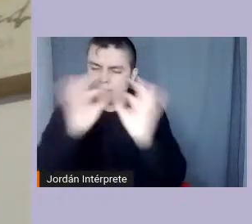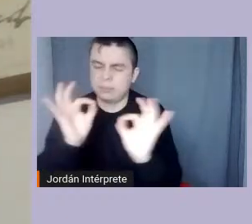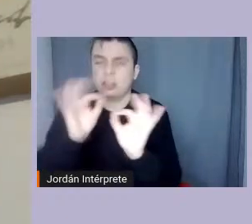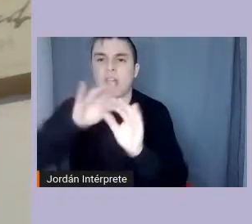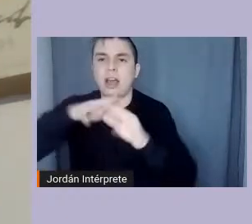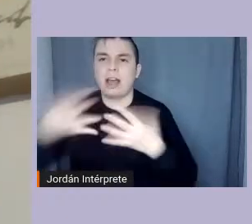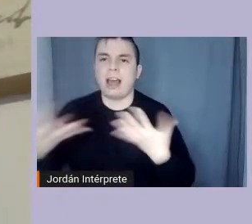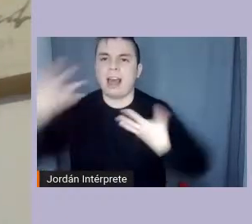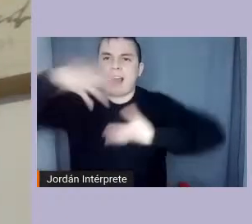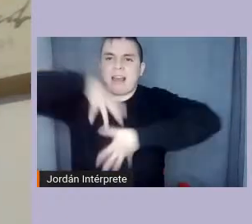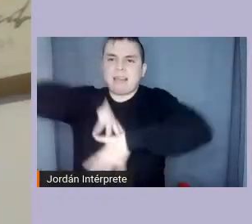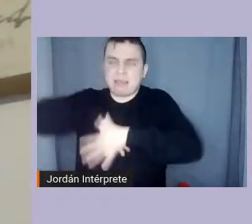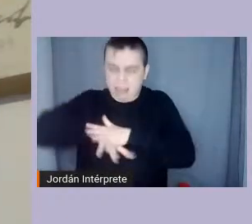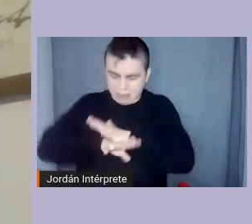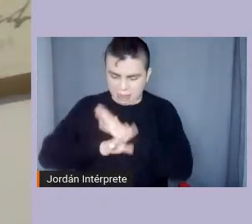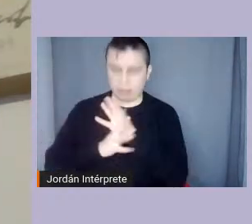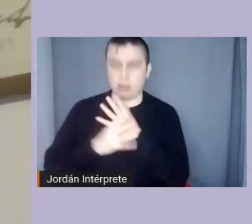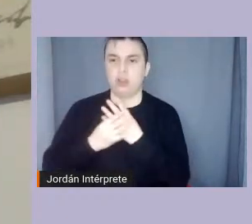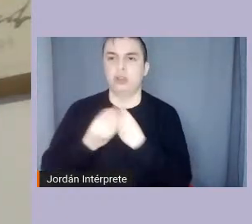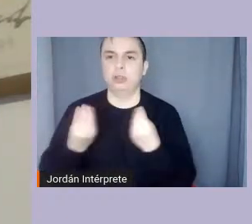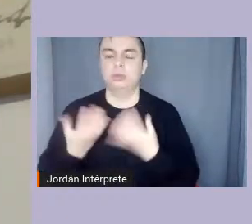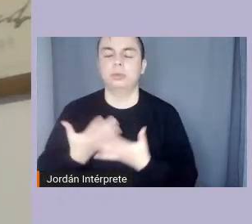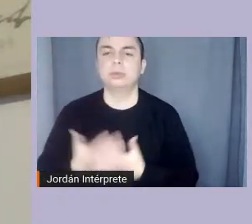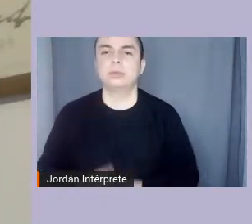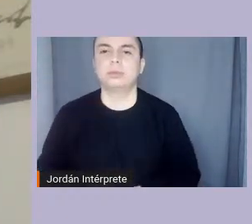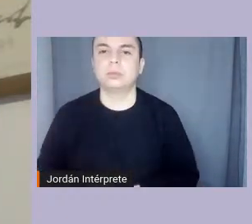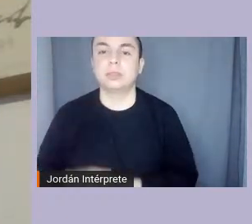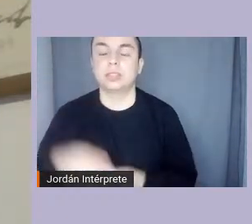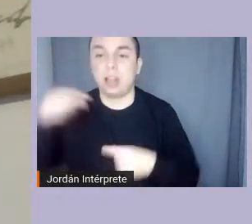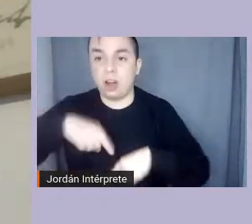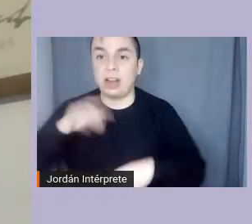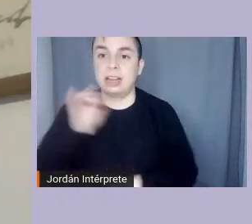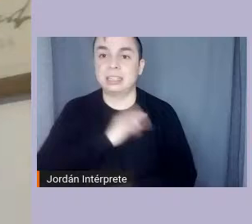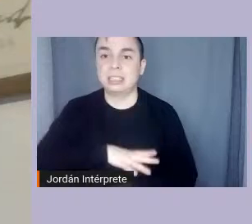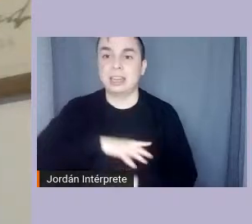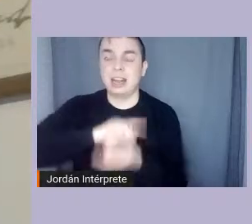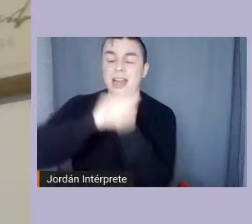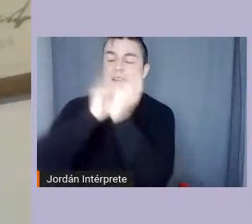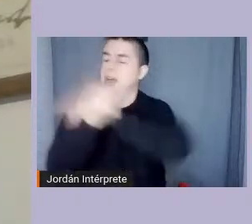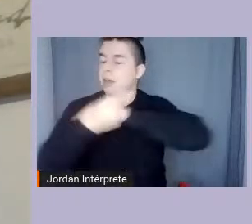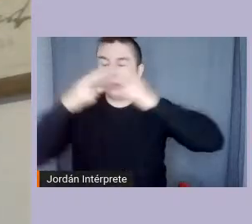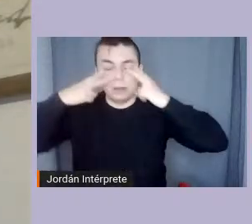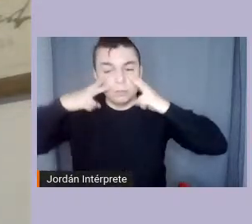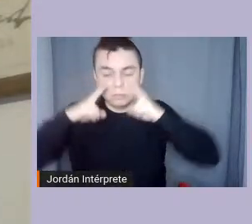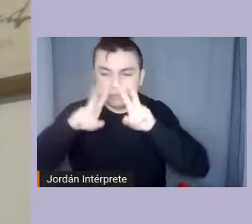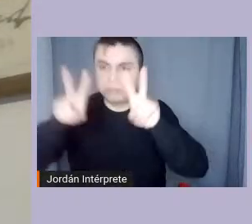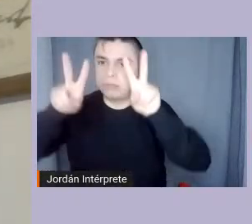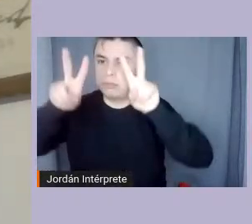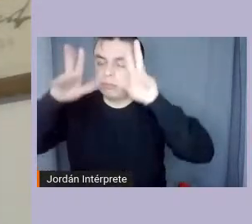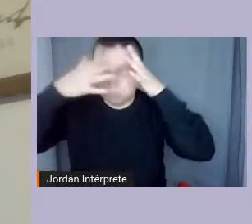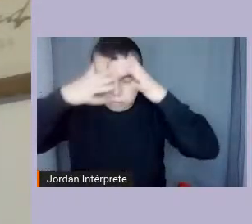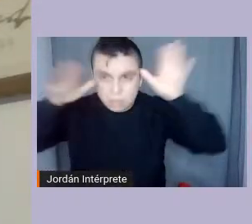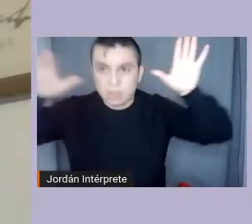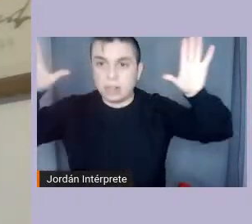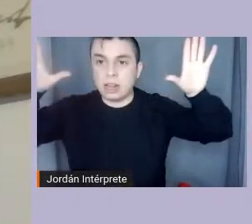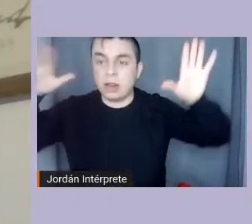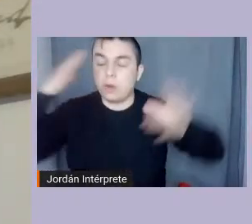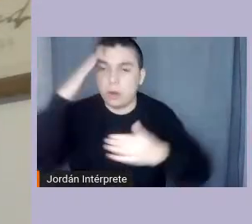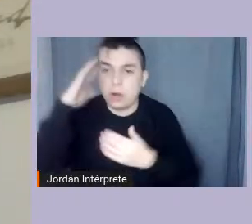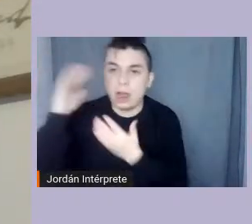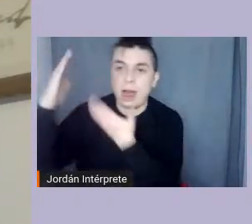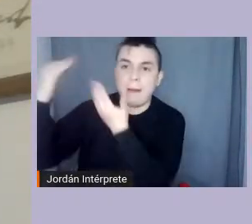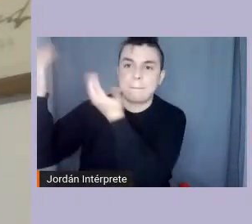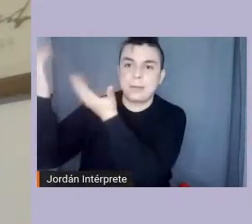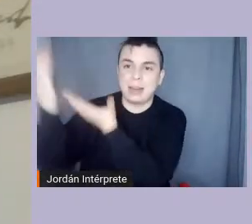esperanza. Y con esto comenzaremos el taller o charla-taller para niños y niñas de